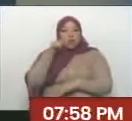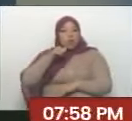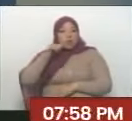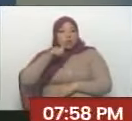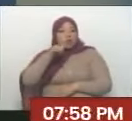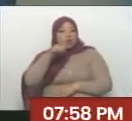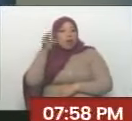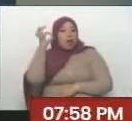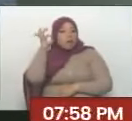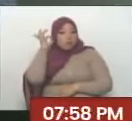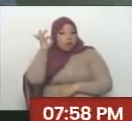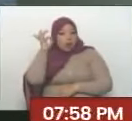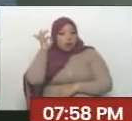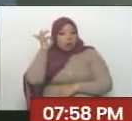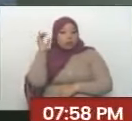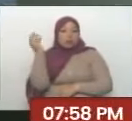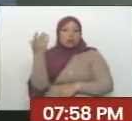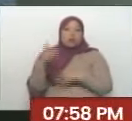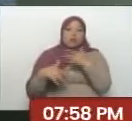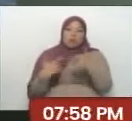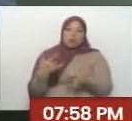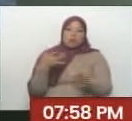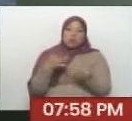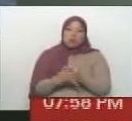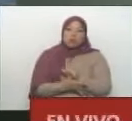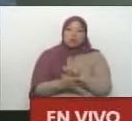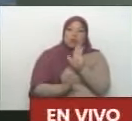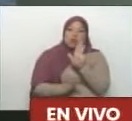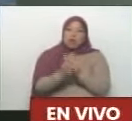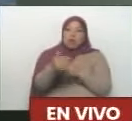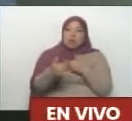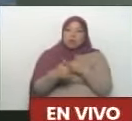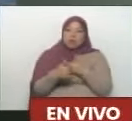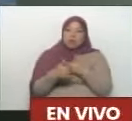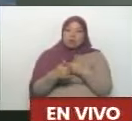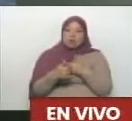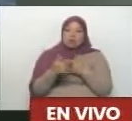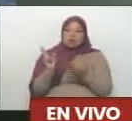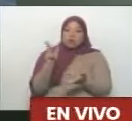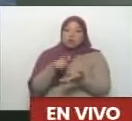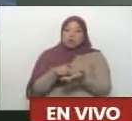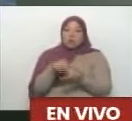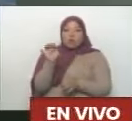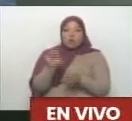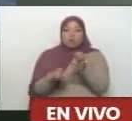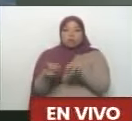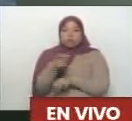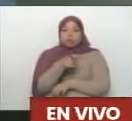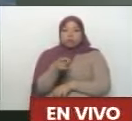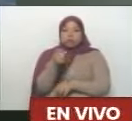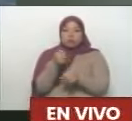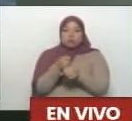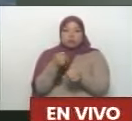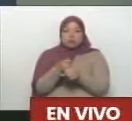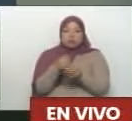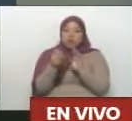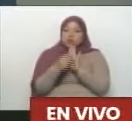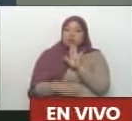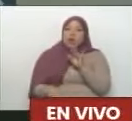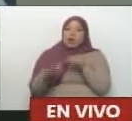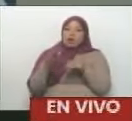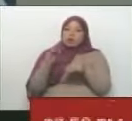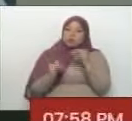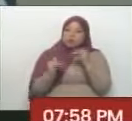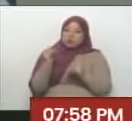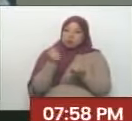tenemos información por otra vía, de que ese tipo de cosas se van a intentar como parte de una espiral para buscar un nivel de